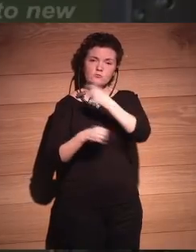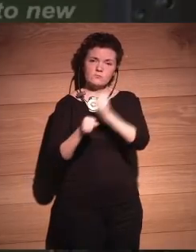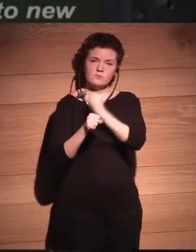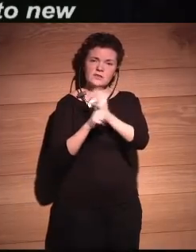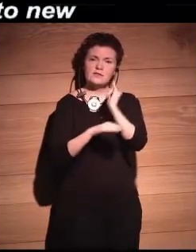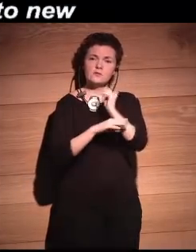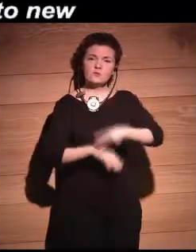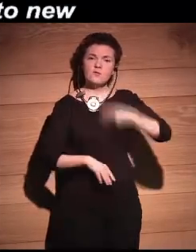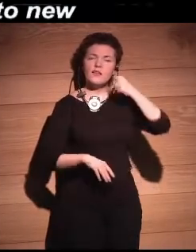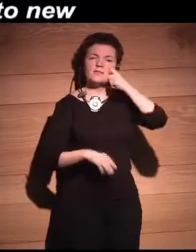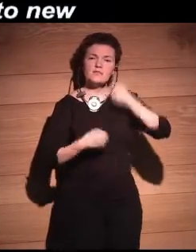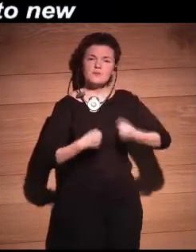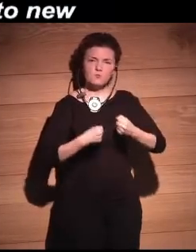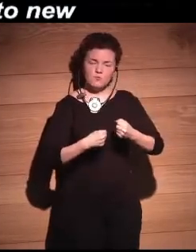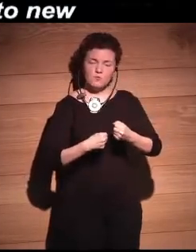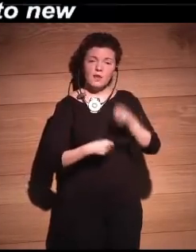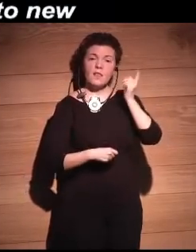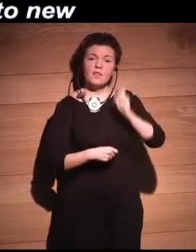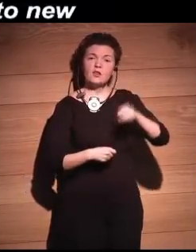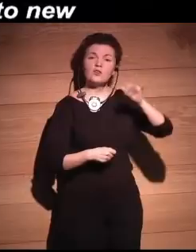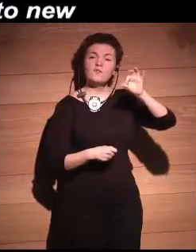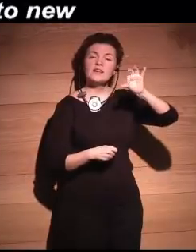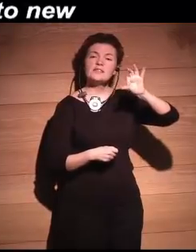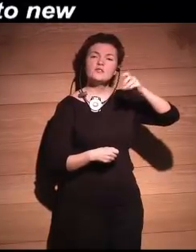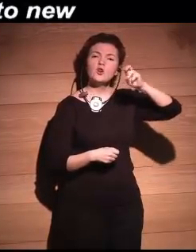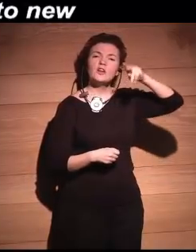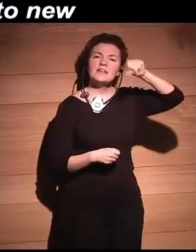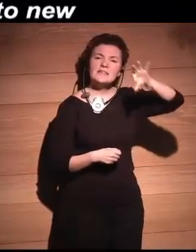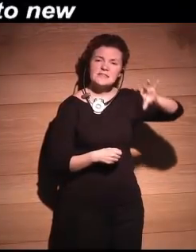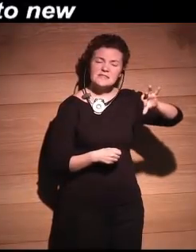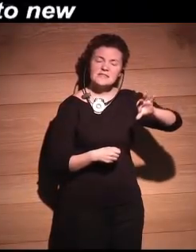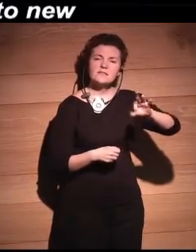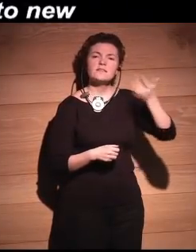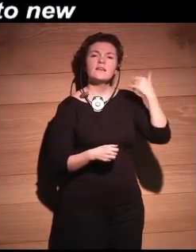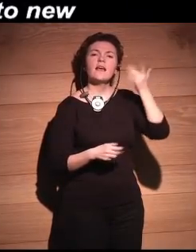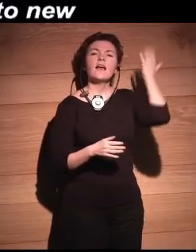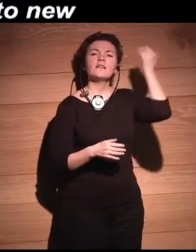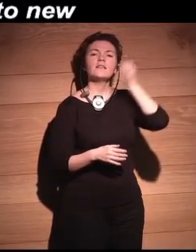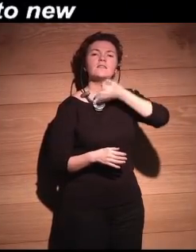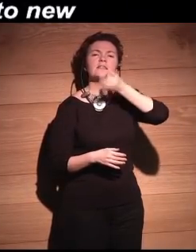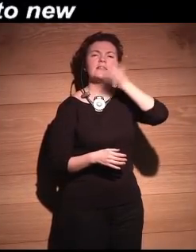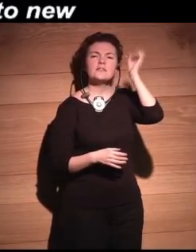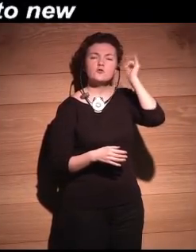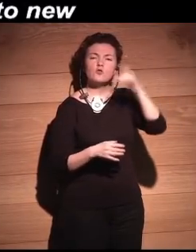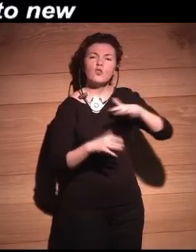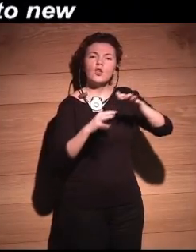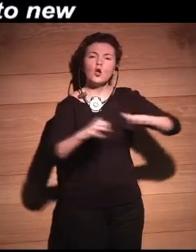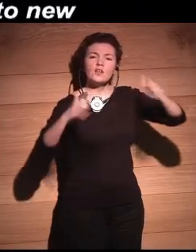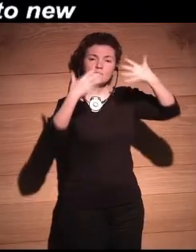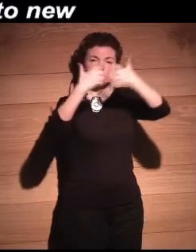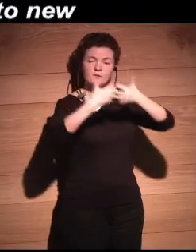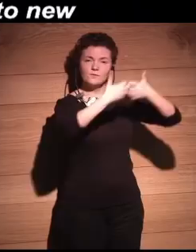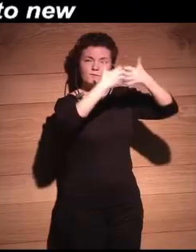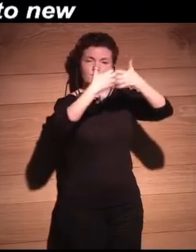el Instituto Nacional de Salud y el director, Francis Collins, hizo un discurso en el Congreso de los Estados